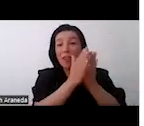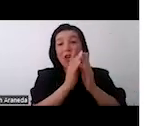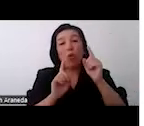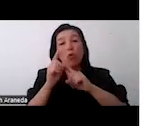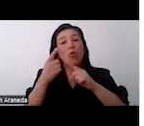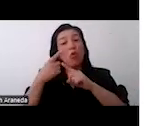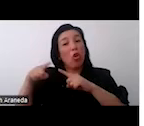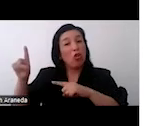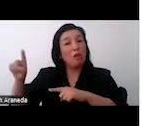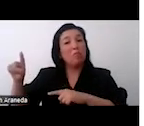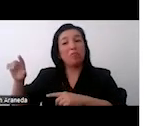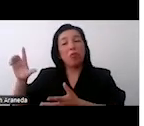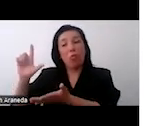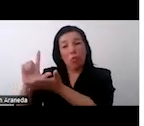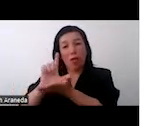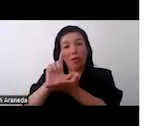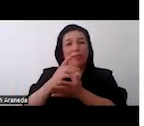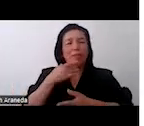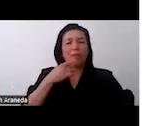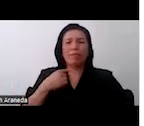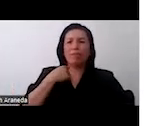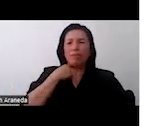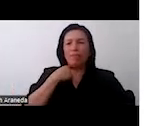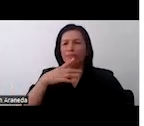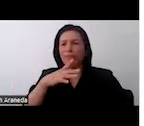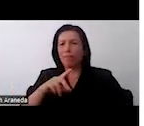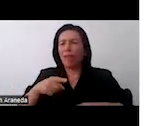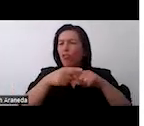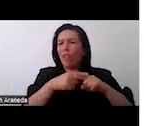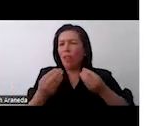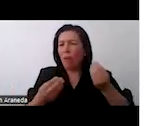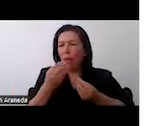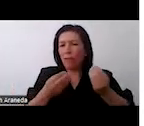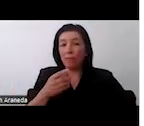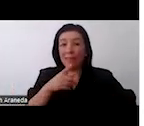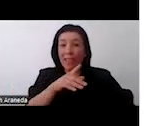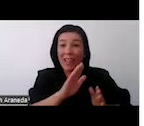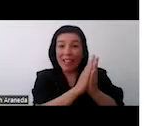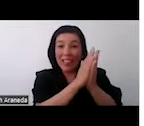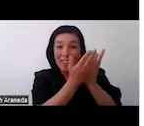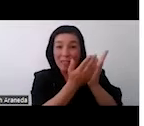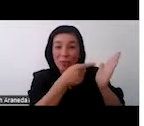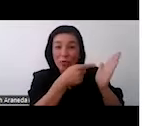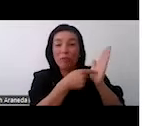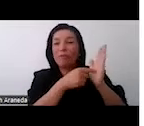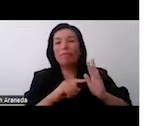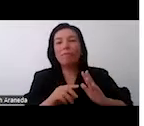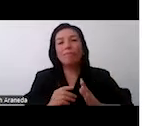tan endémicas, y su impacto en la sociedad. El libro Avendemicus chilensis nace